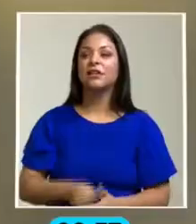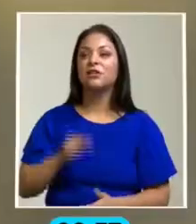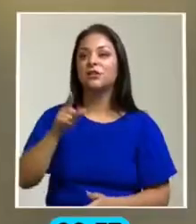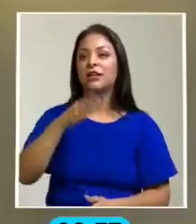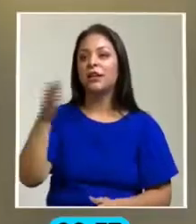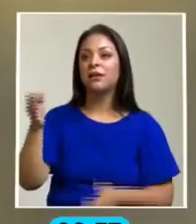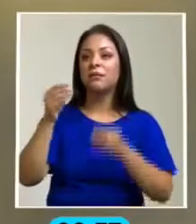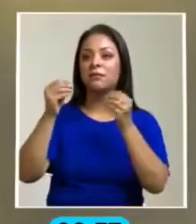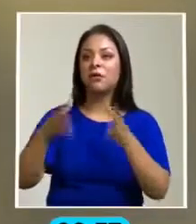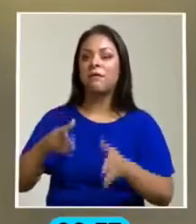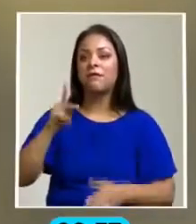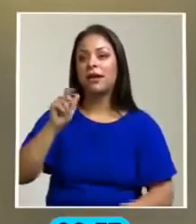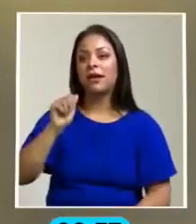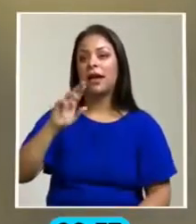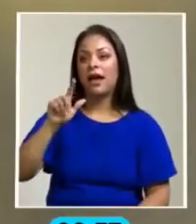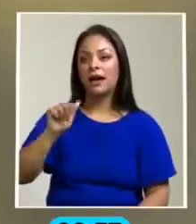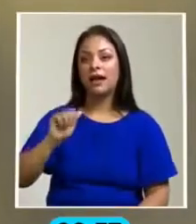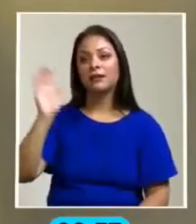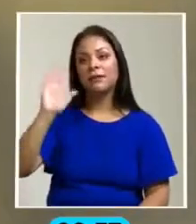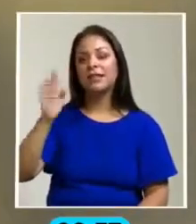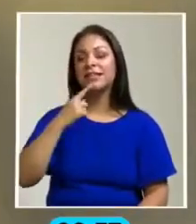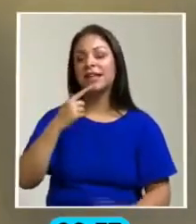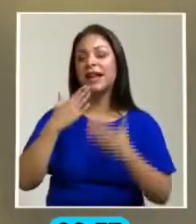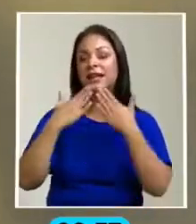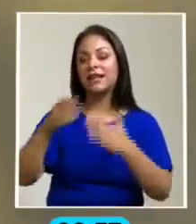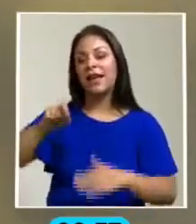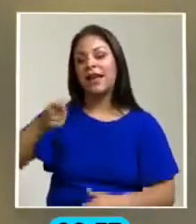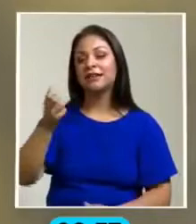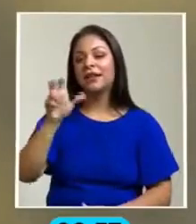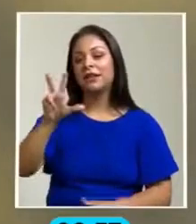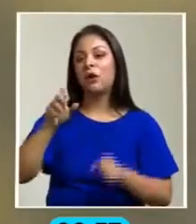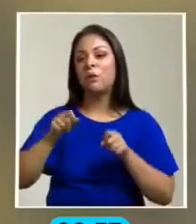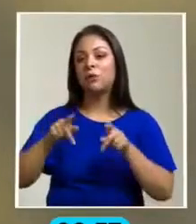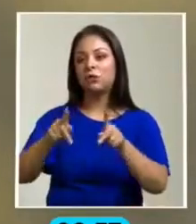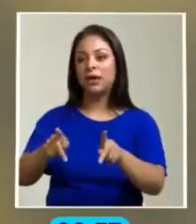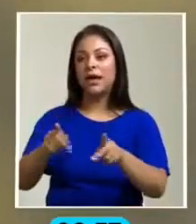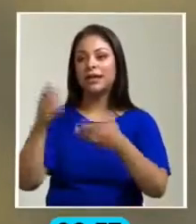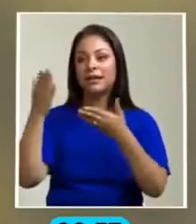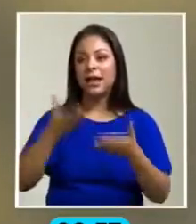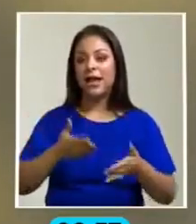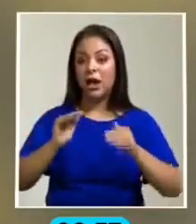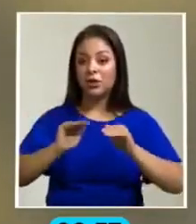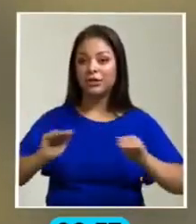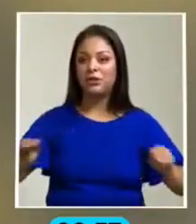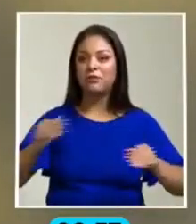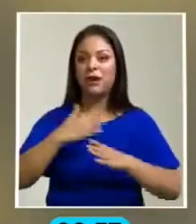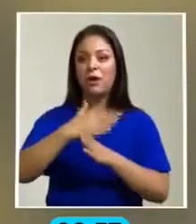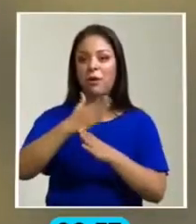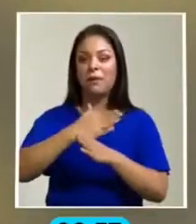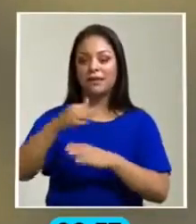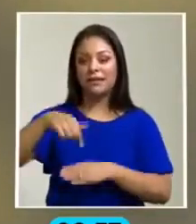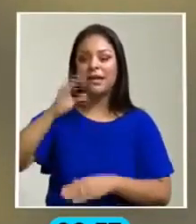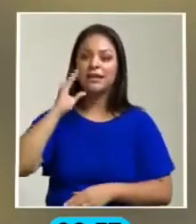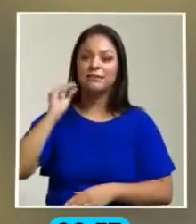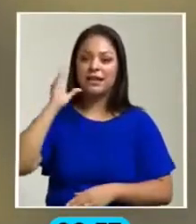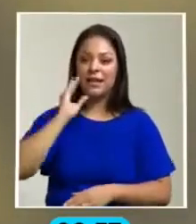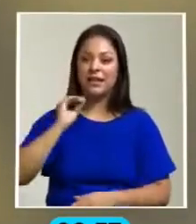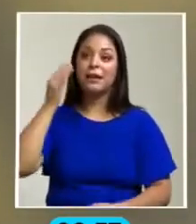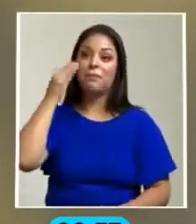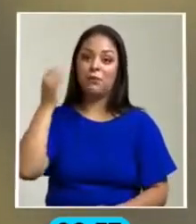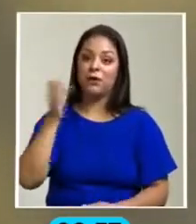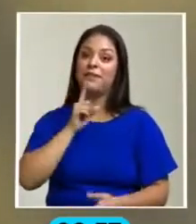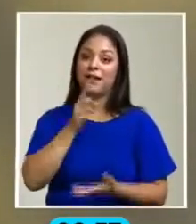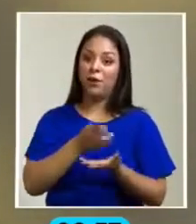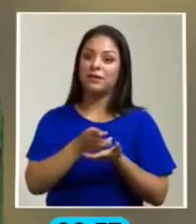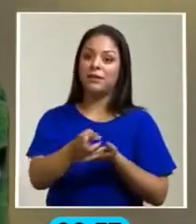Bueno, agradecer entonces a Canal 13 la oportunidad de poder haber traído a los niños a que compartieran esta experiencia, porque sinceramente,